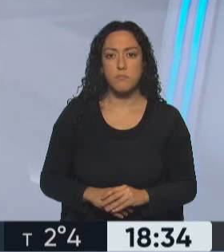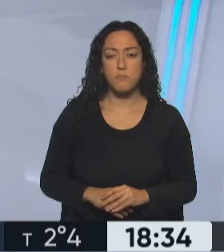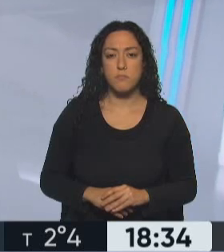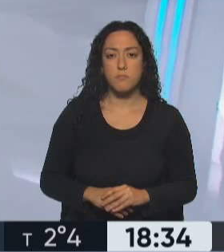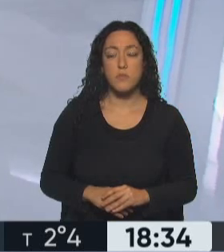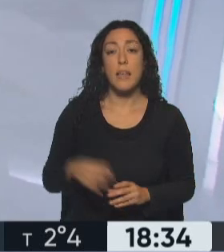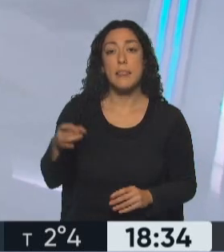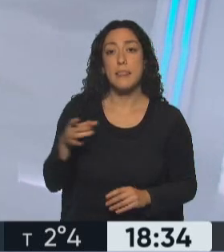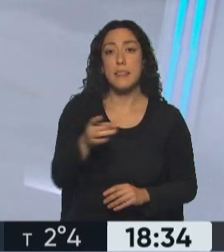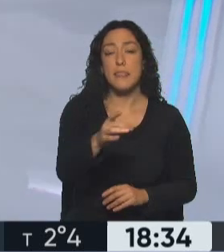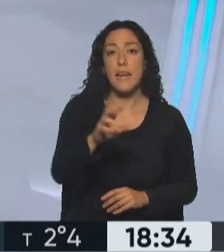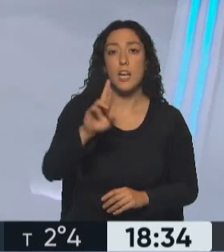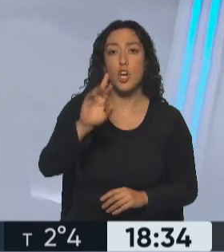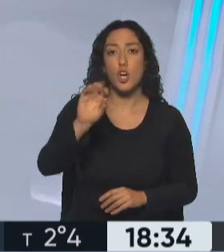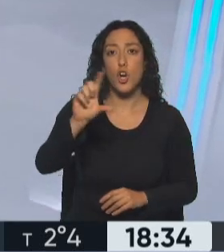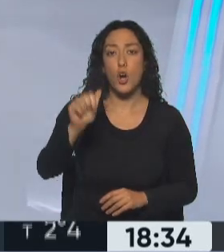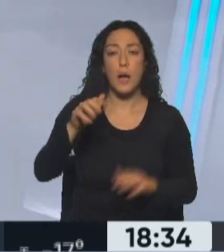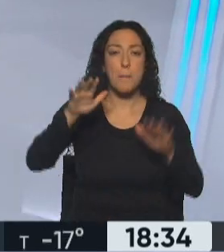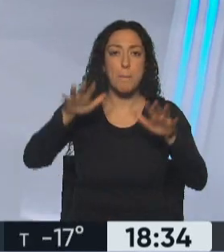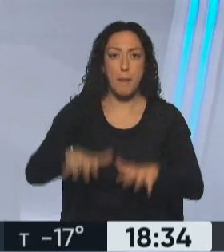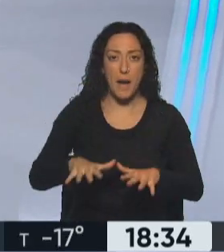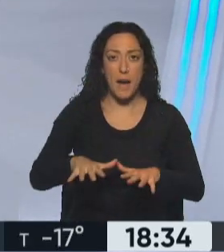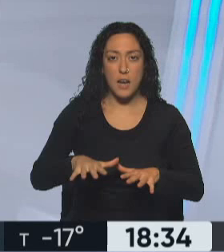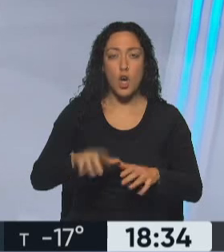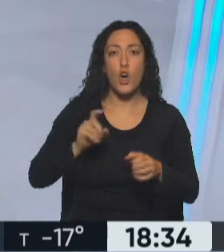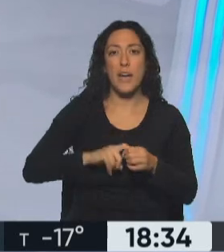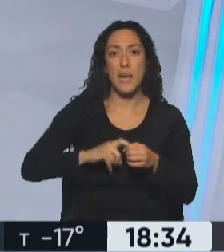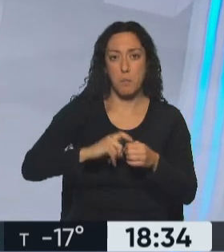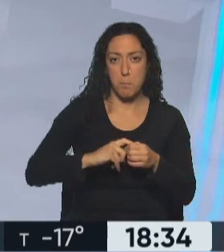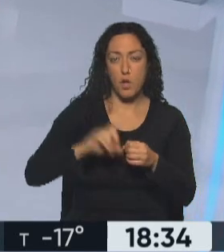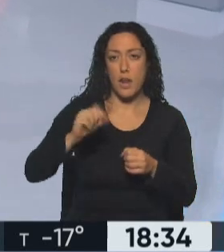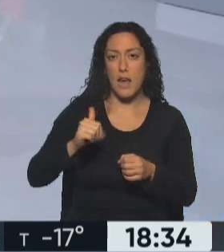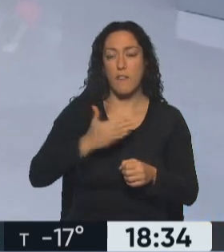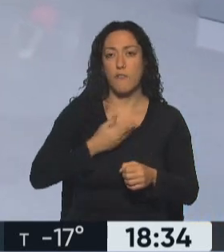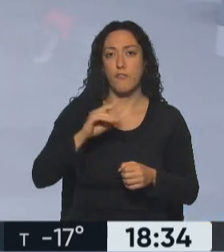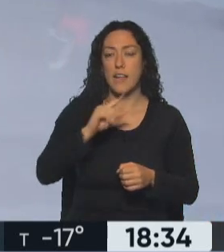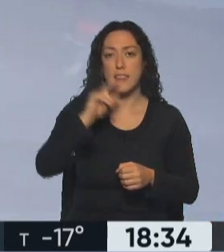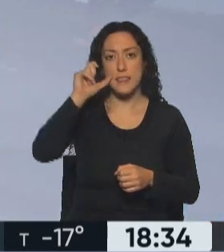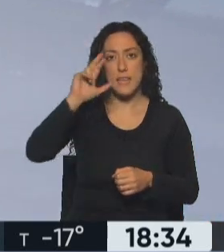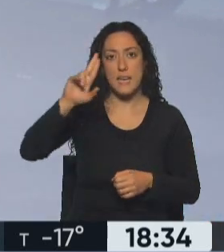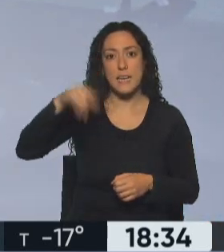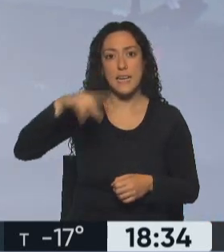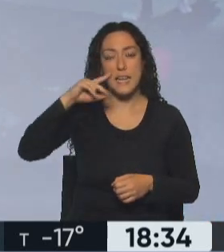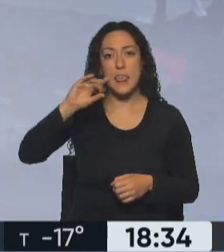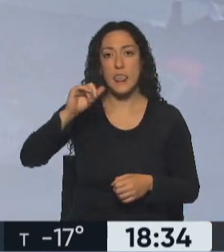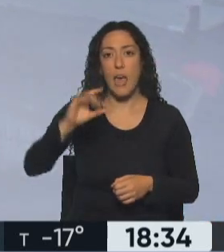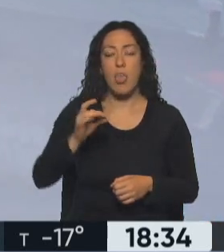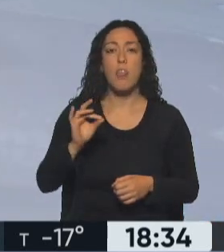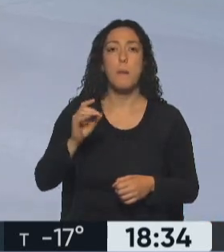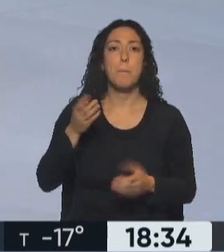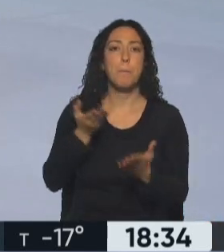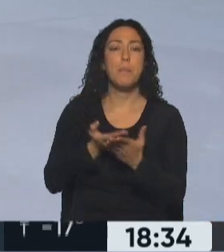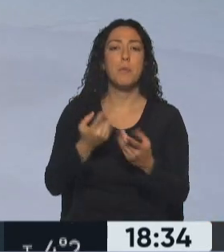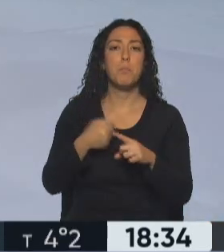Paro de trenes en la línea Roca. El gremio La Fraternidad toma la medida de fuerza para reclamar por seguridad luego de